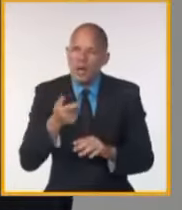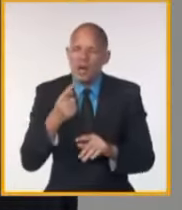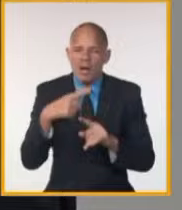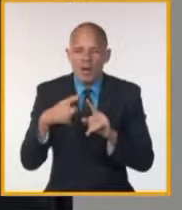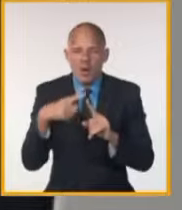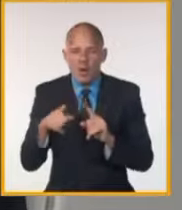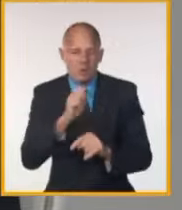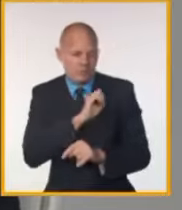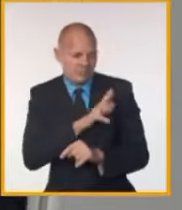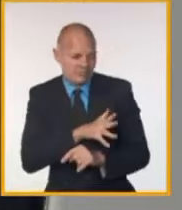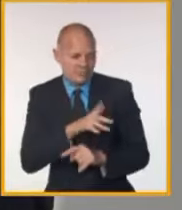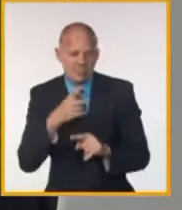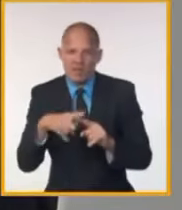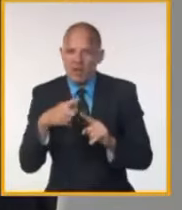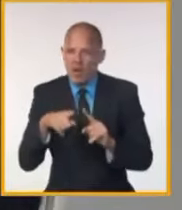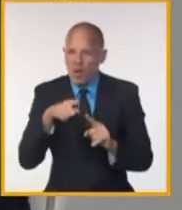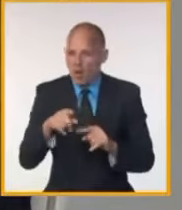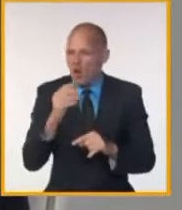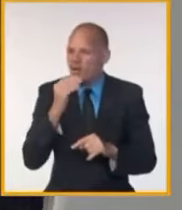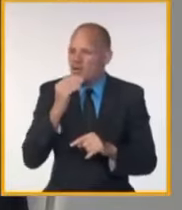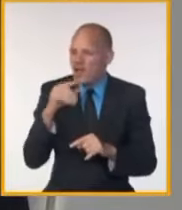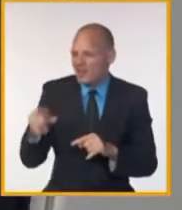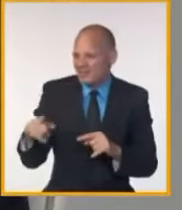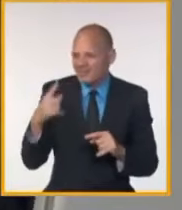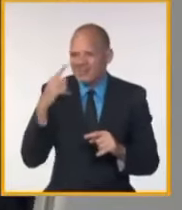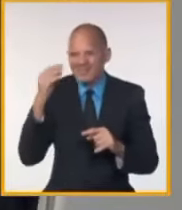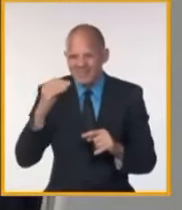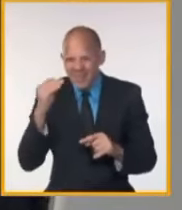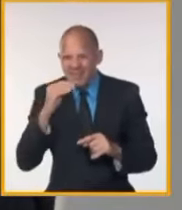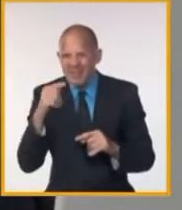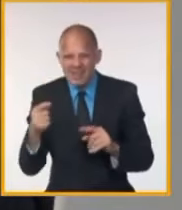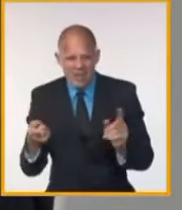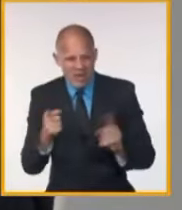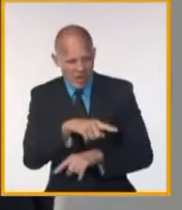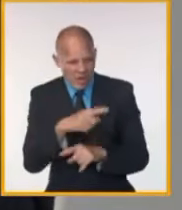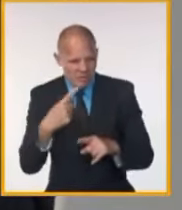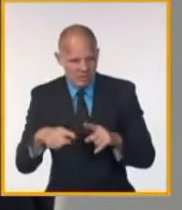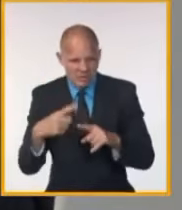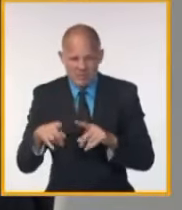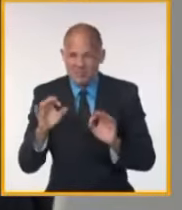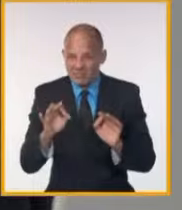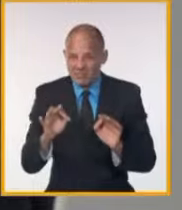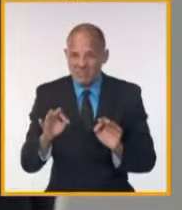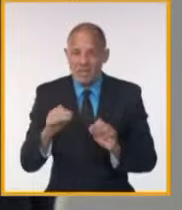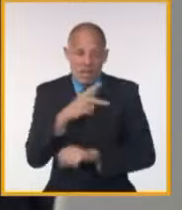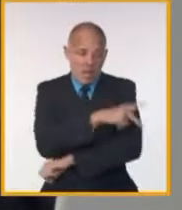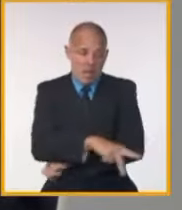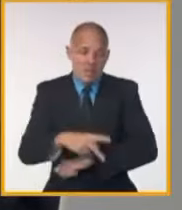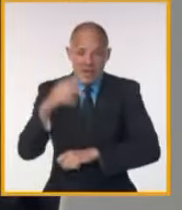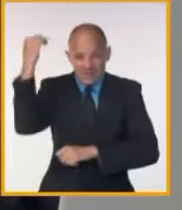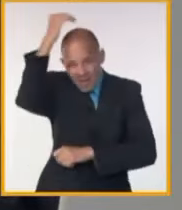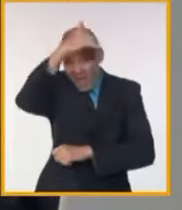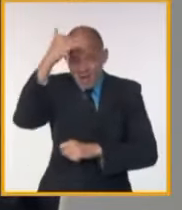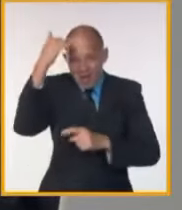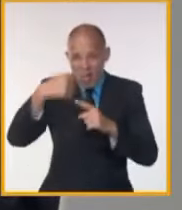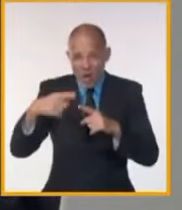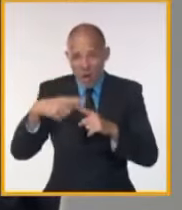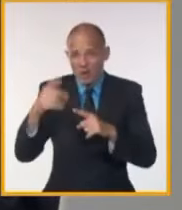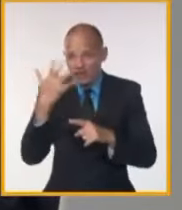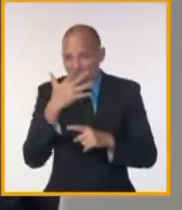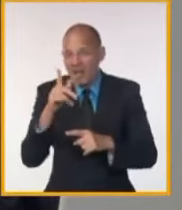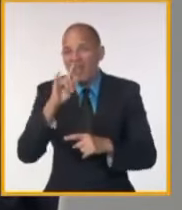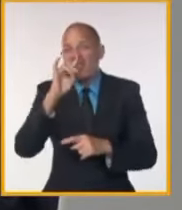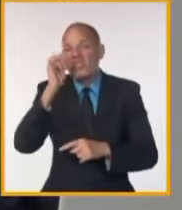de jamas ni siquiera los libaneses pero tampoco est están apoyando ni si es más ha habido